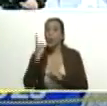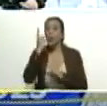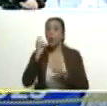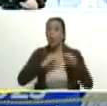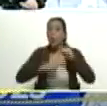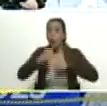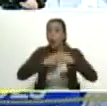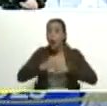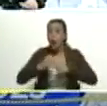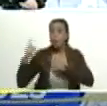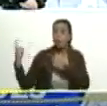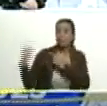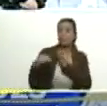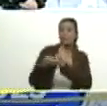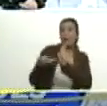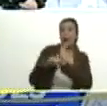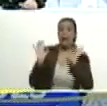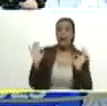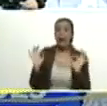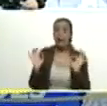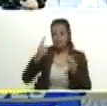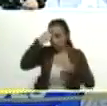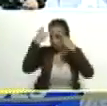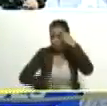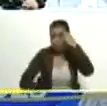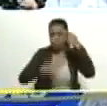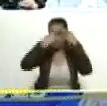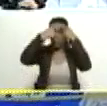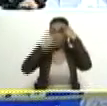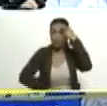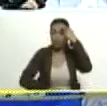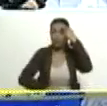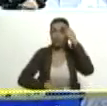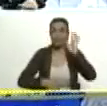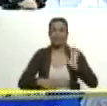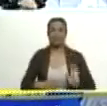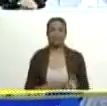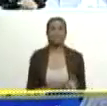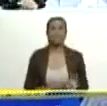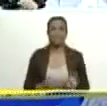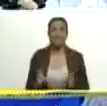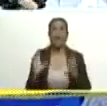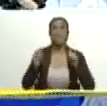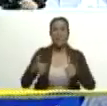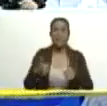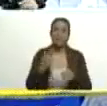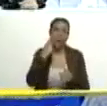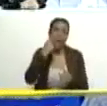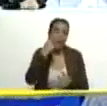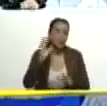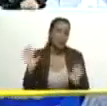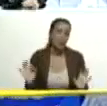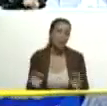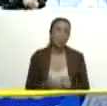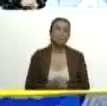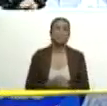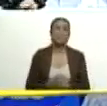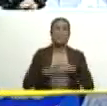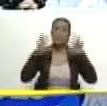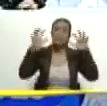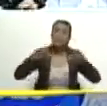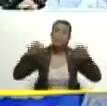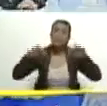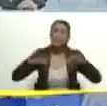corra. Porque le puede caer encima, pues. Ya empieza a cesar un poco la